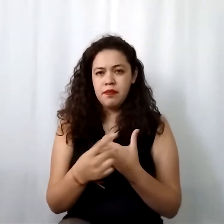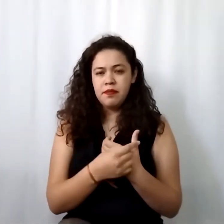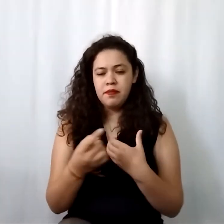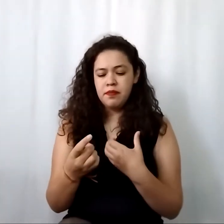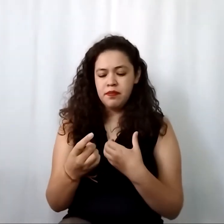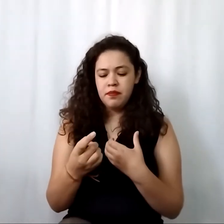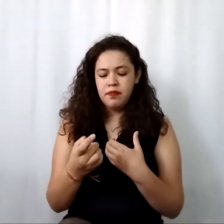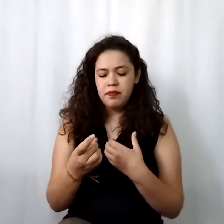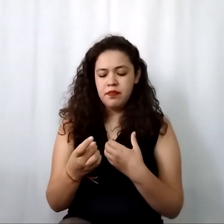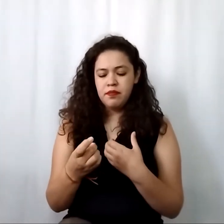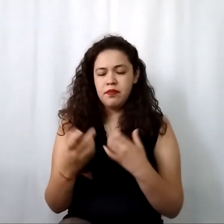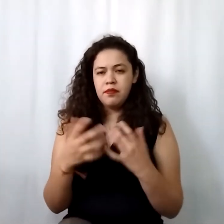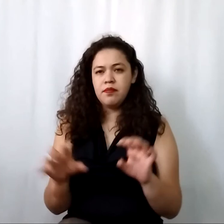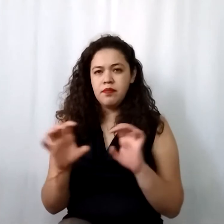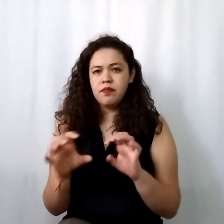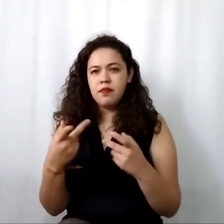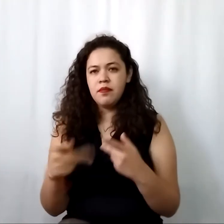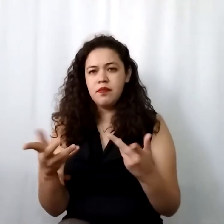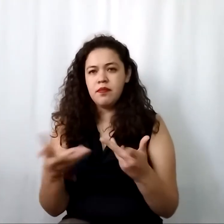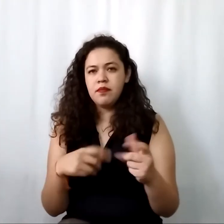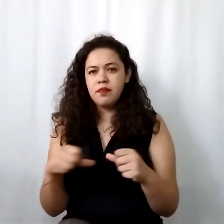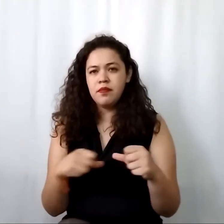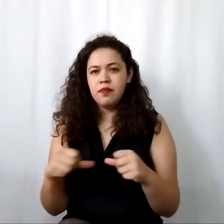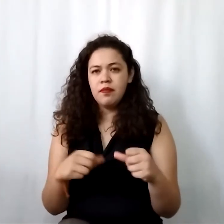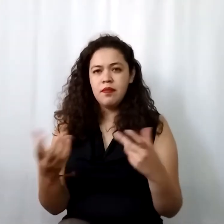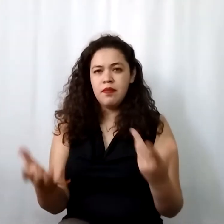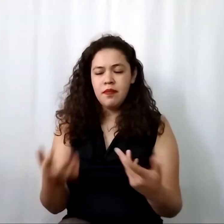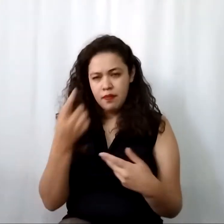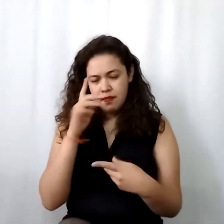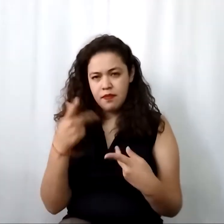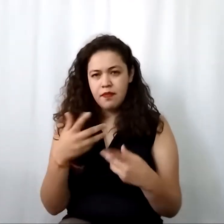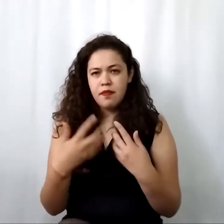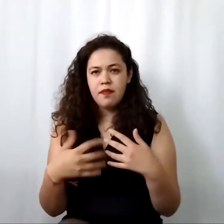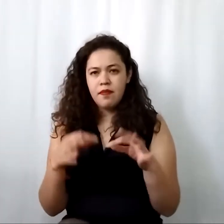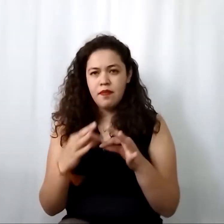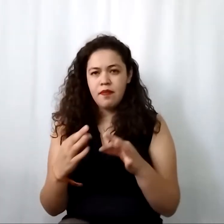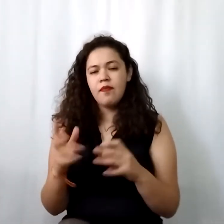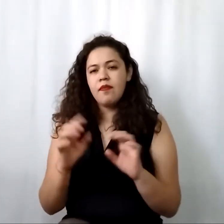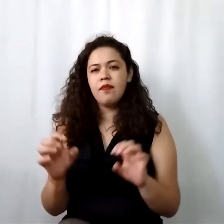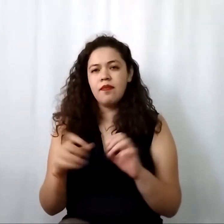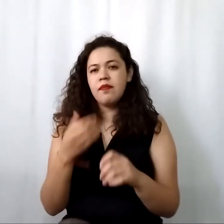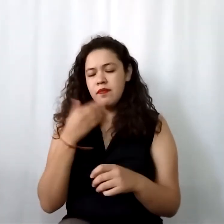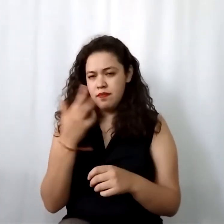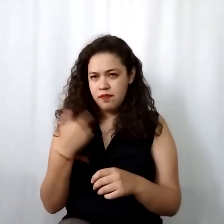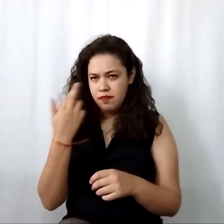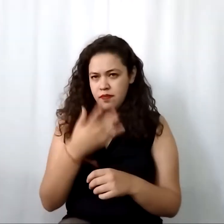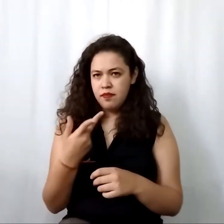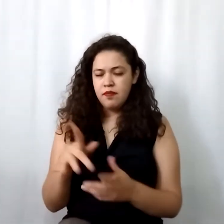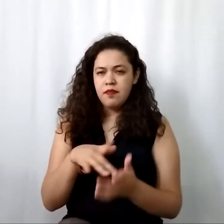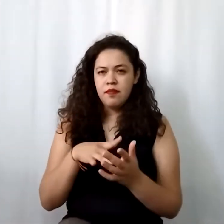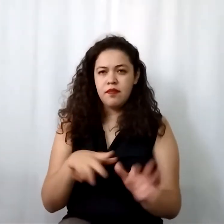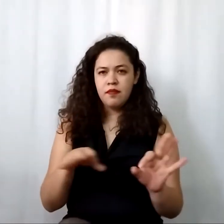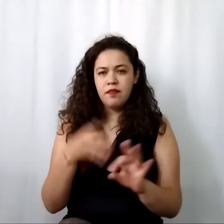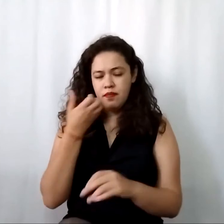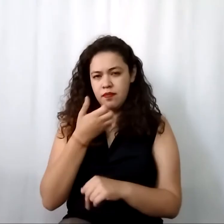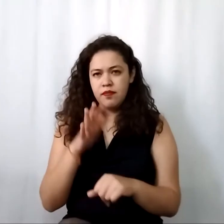en la elaboración de sus actividades, revisar el adecuado funcionamiento de los equipos de cómputo, apoyar en trabajos administrativos.